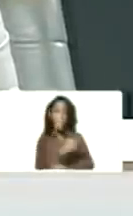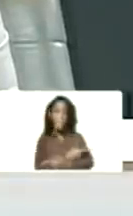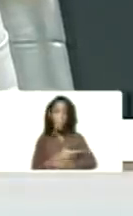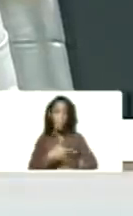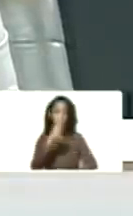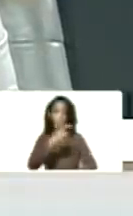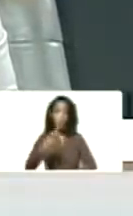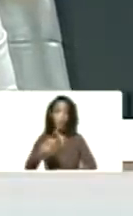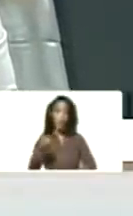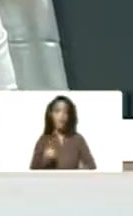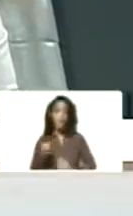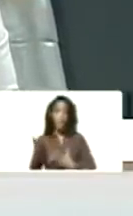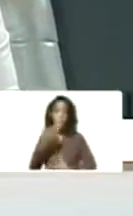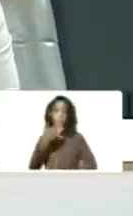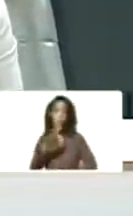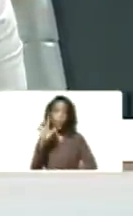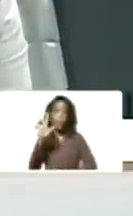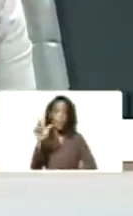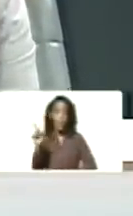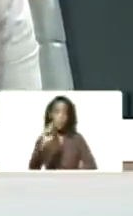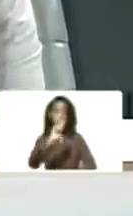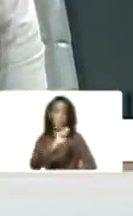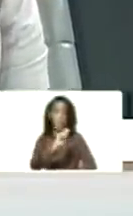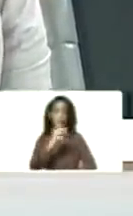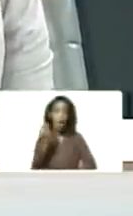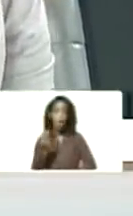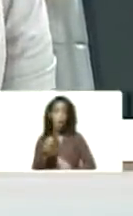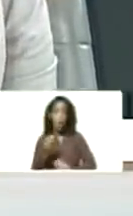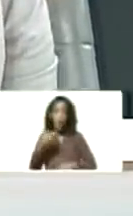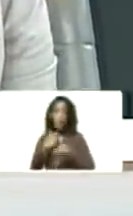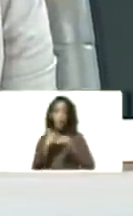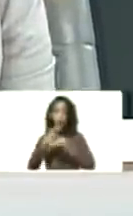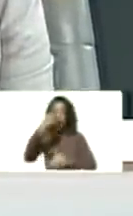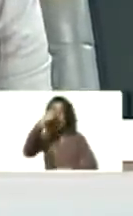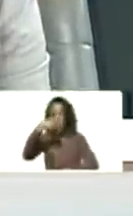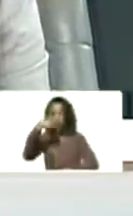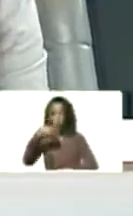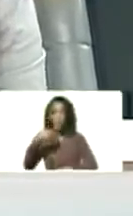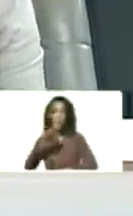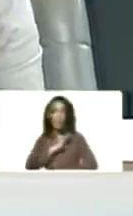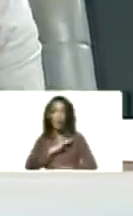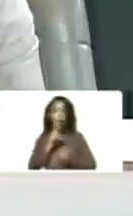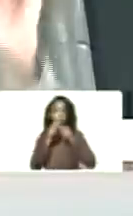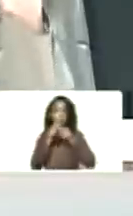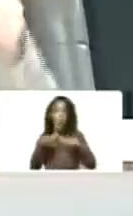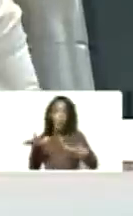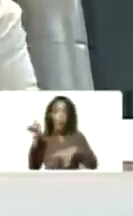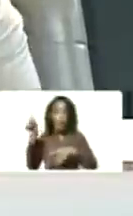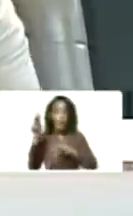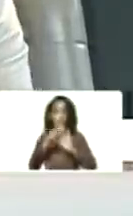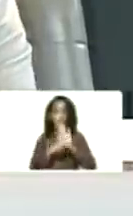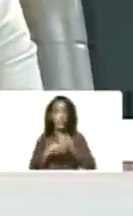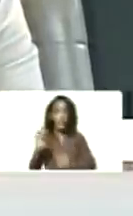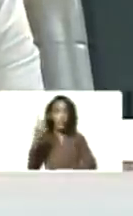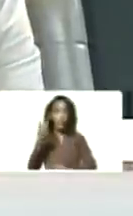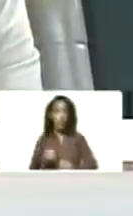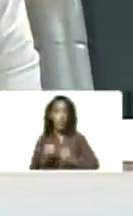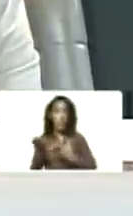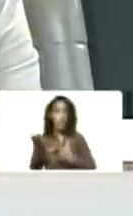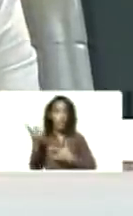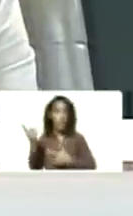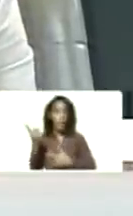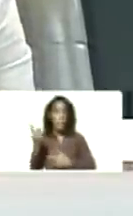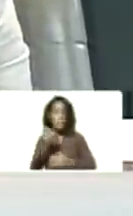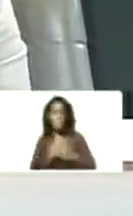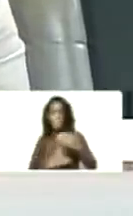estarán contagiadas en los próximos 3 meses, como la gripe. Se estima que va a tener una dispersión a ese nivel. El segundo virus con